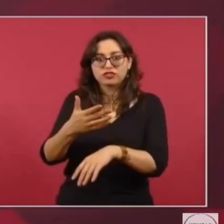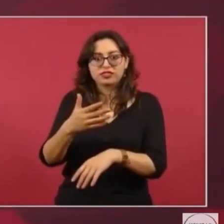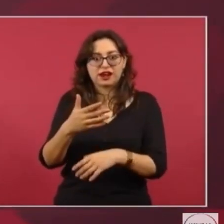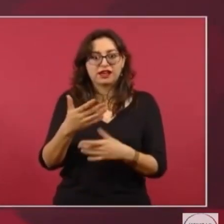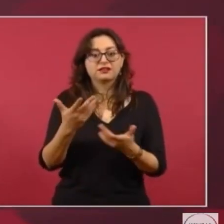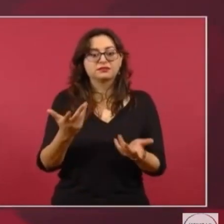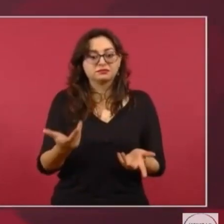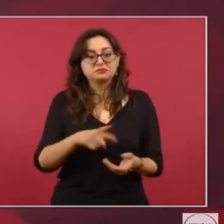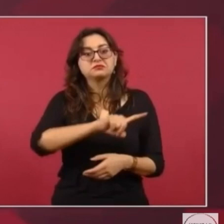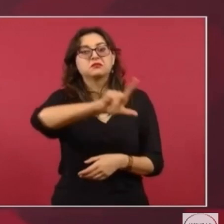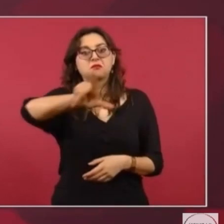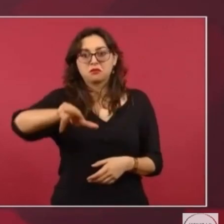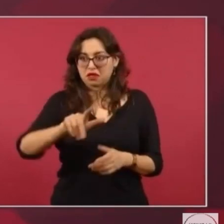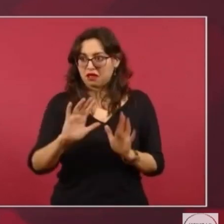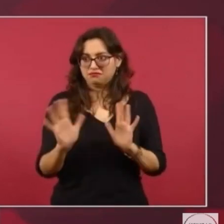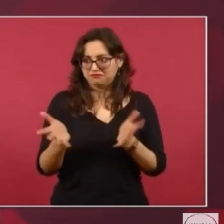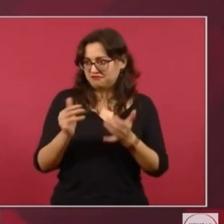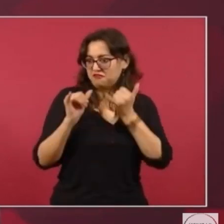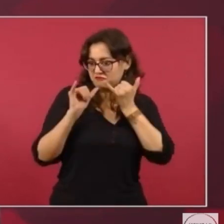el gobernador